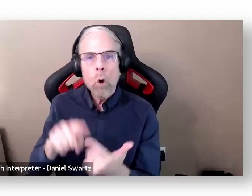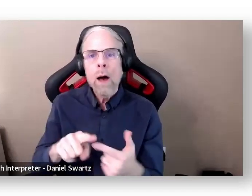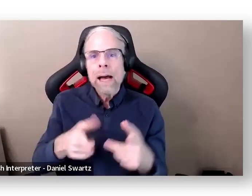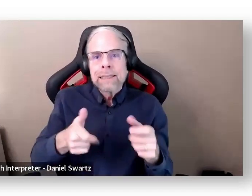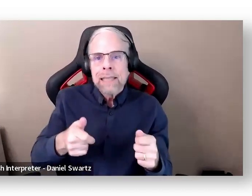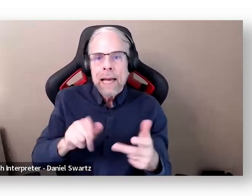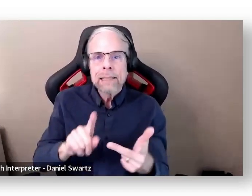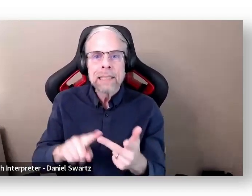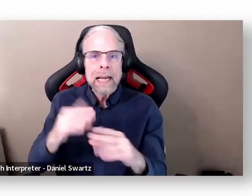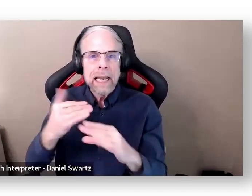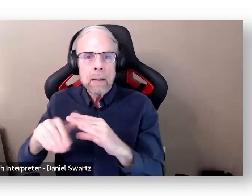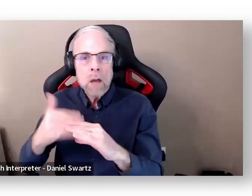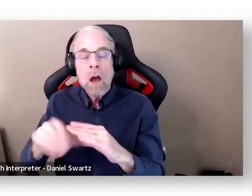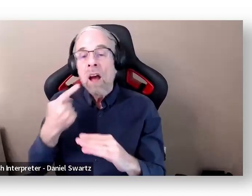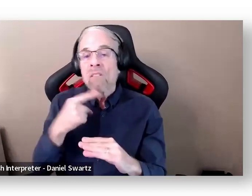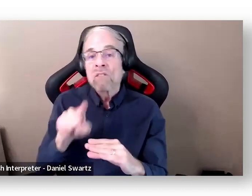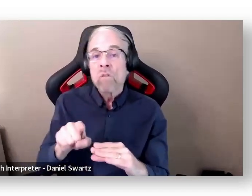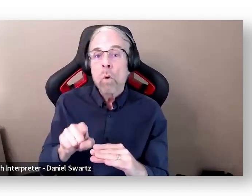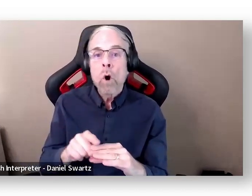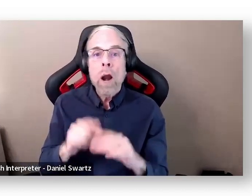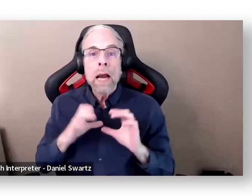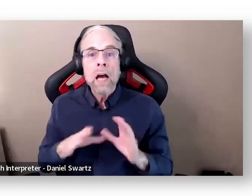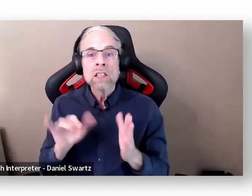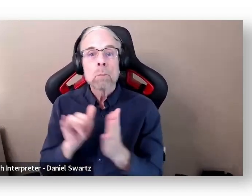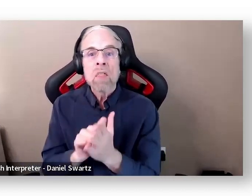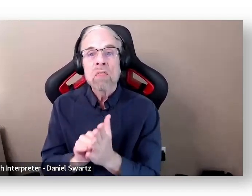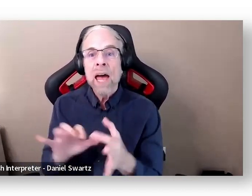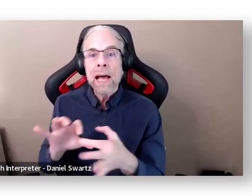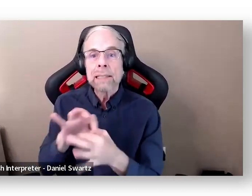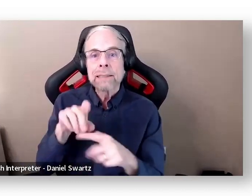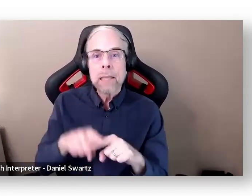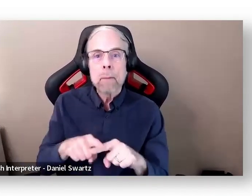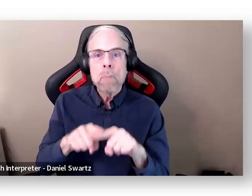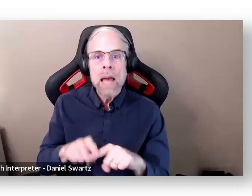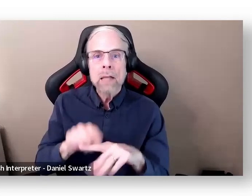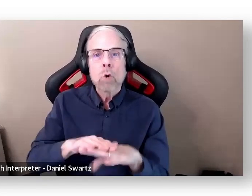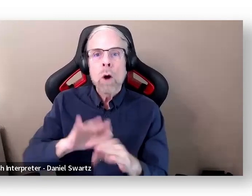llamada grabada y un texto y correo electrónico.